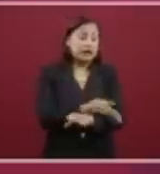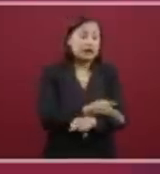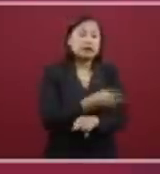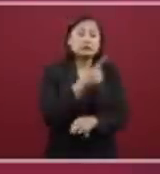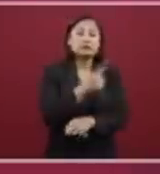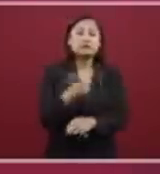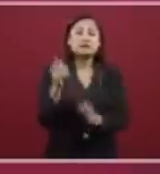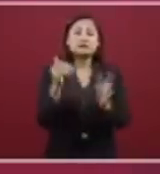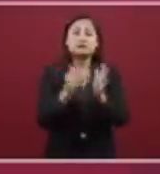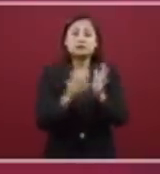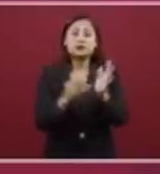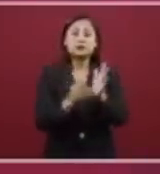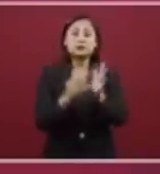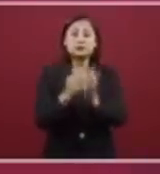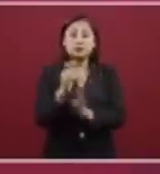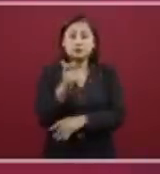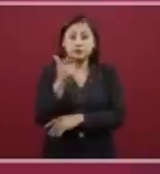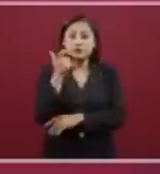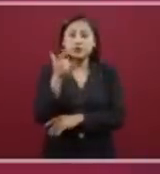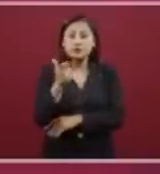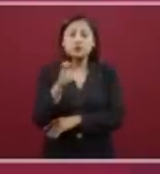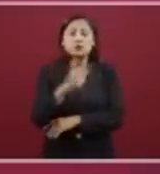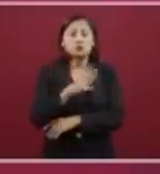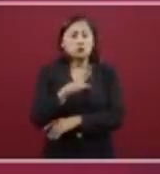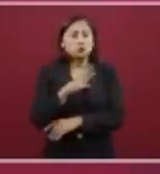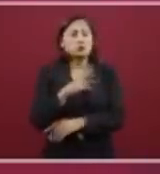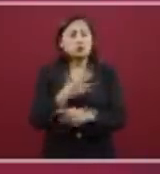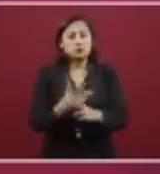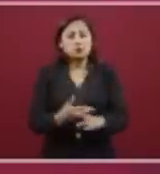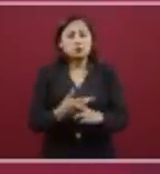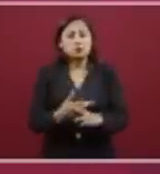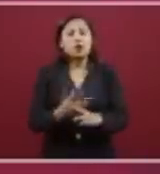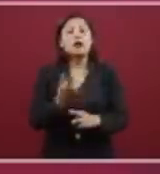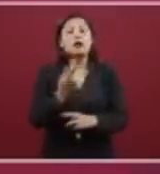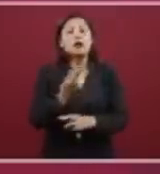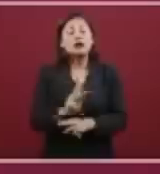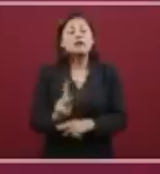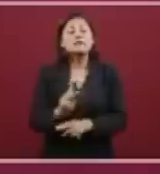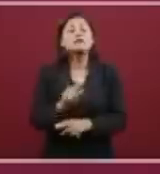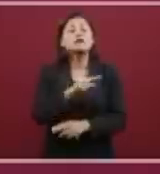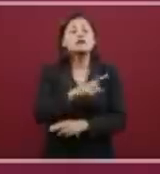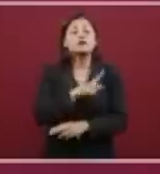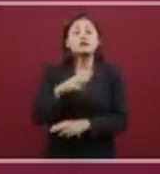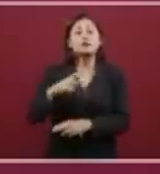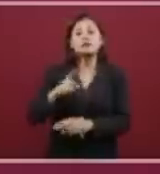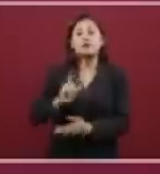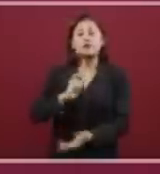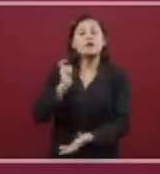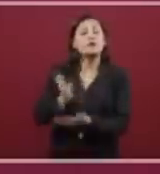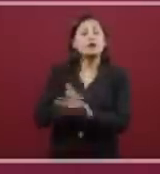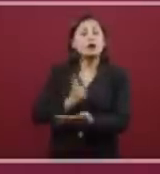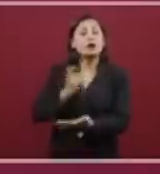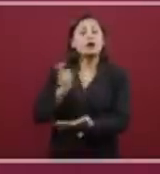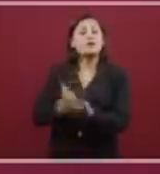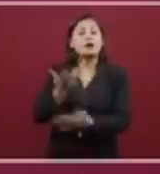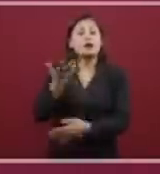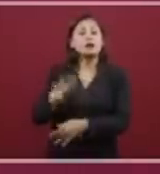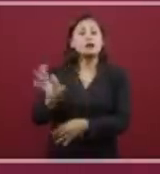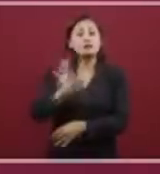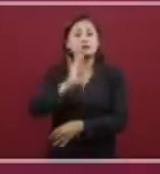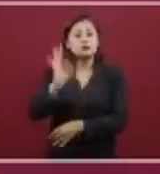de pesos disponibles y comprometía al grupo a pagar rendimientos de 10% a tasa real